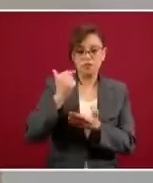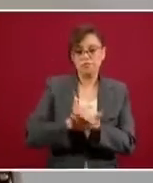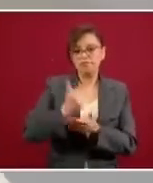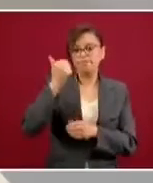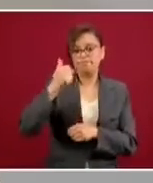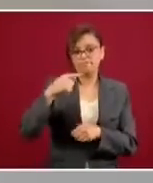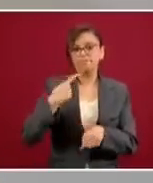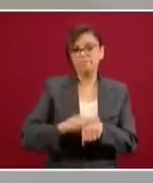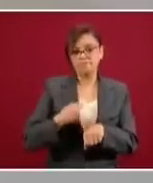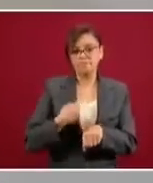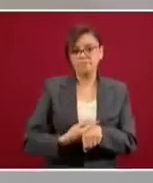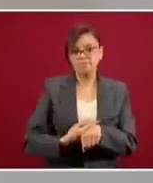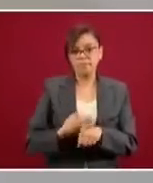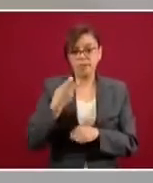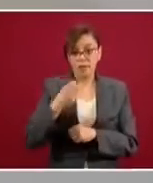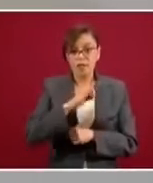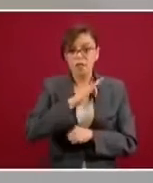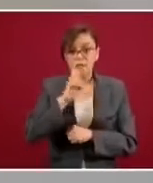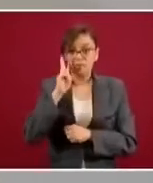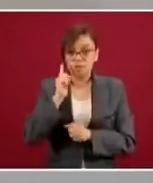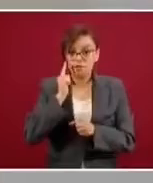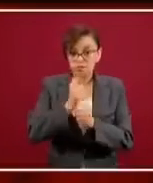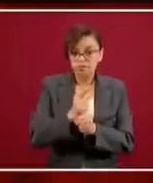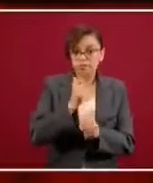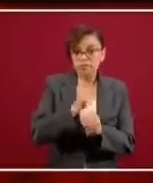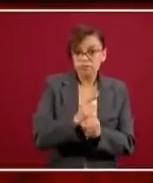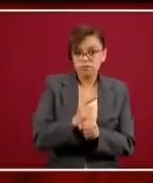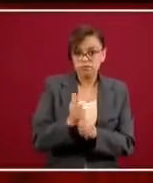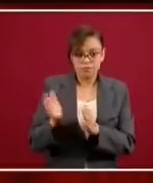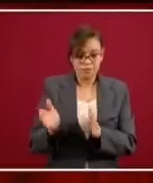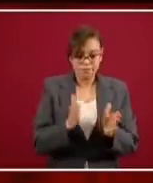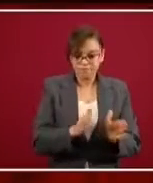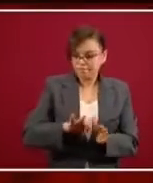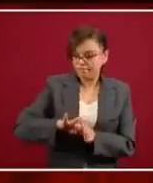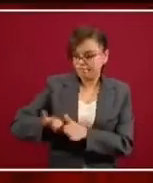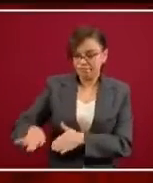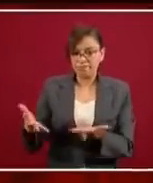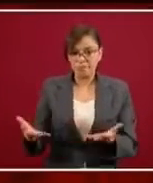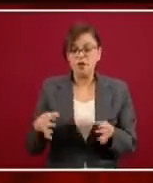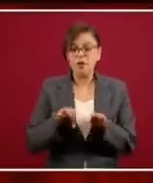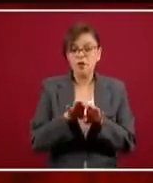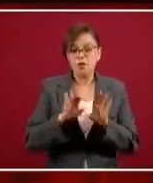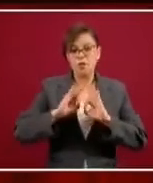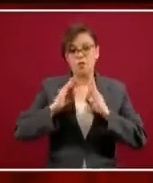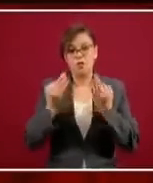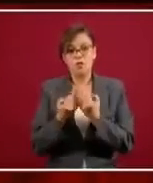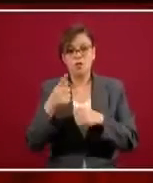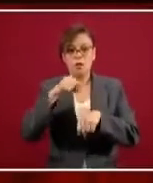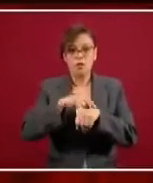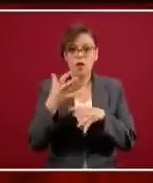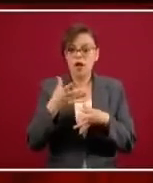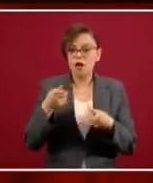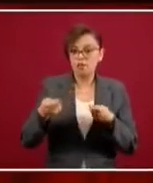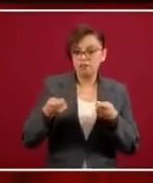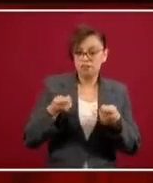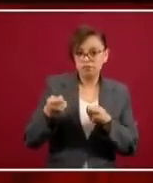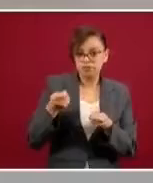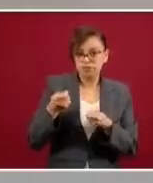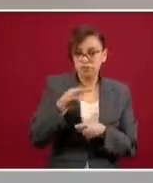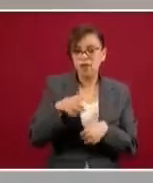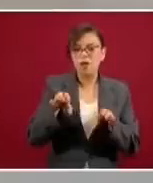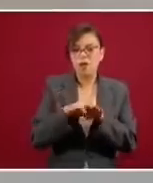la distinción más importante del manejo. El manejo médico empieza por